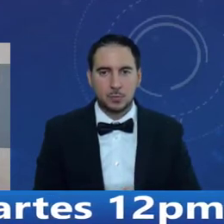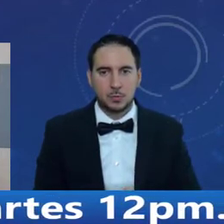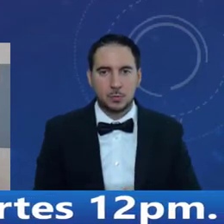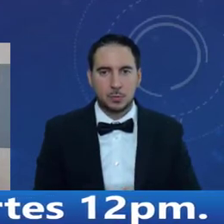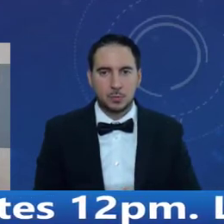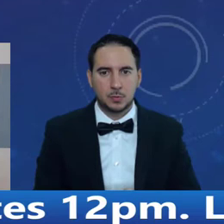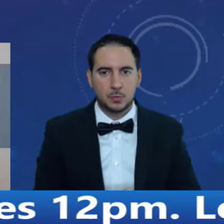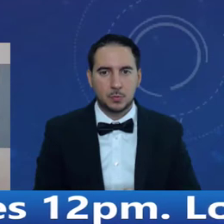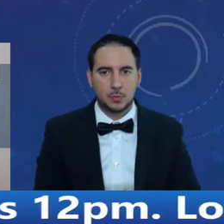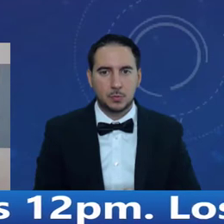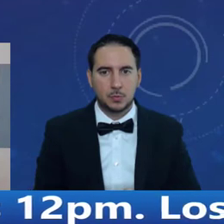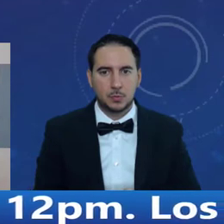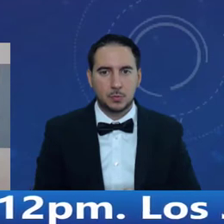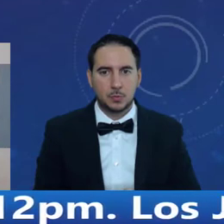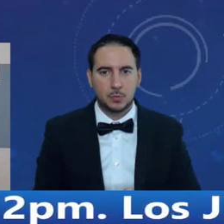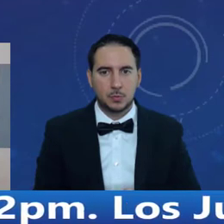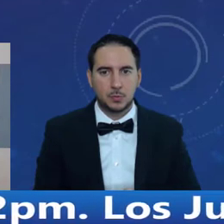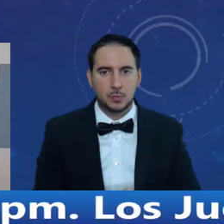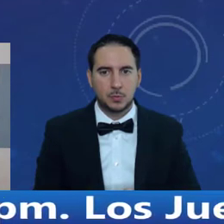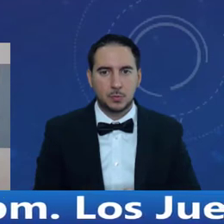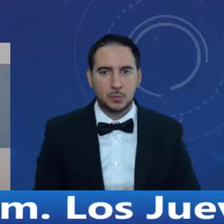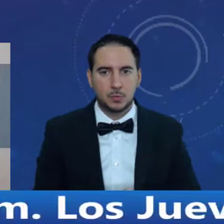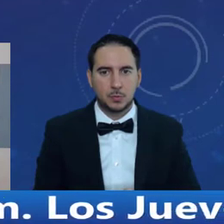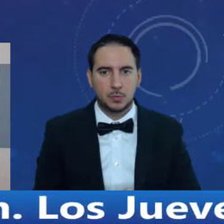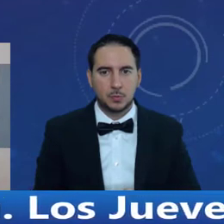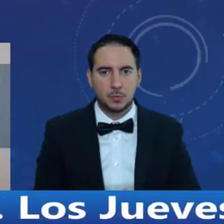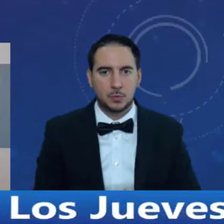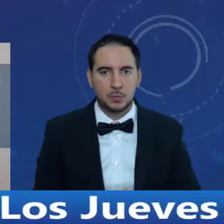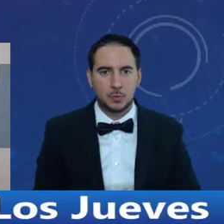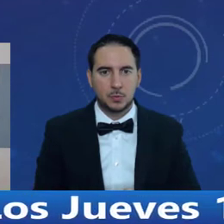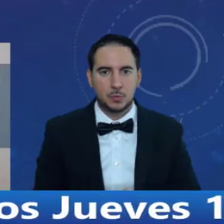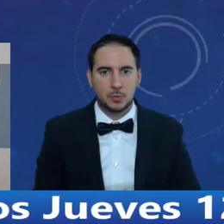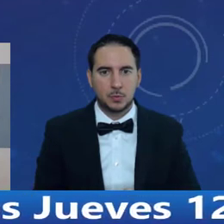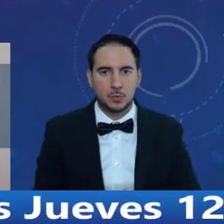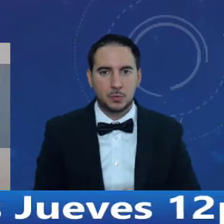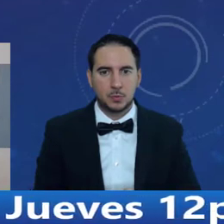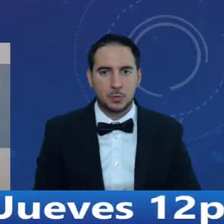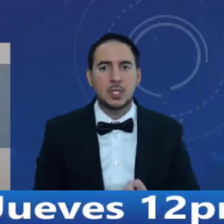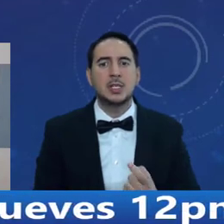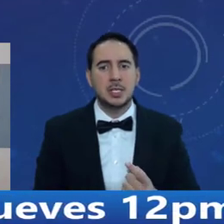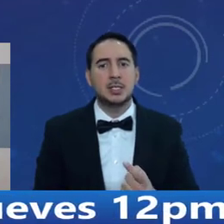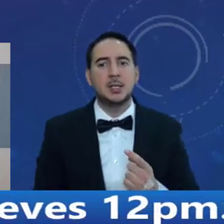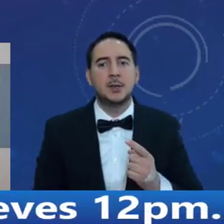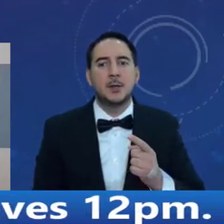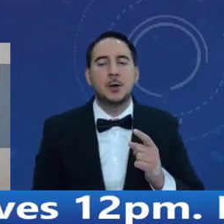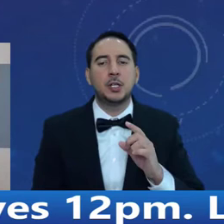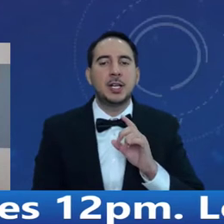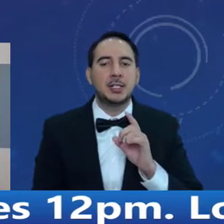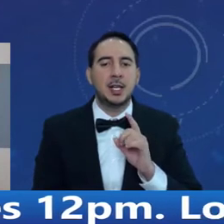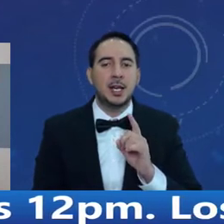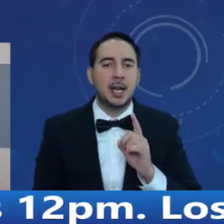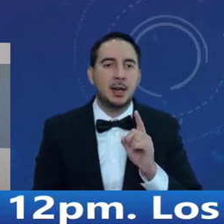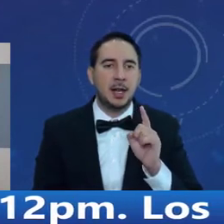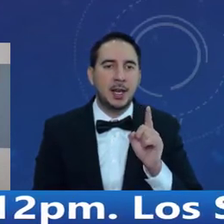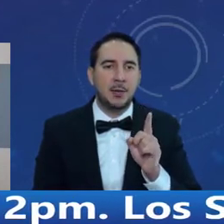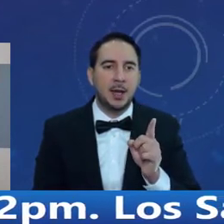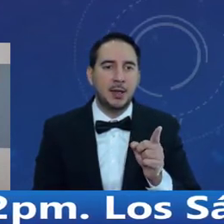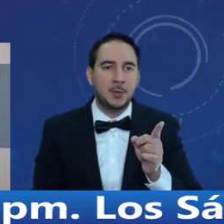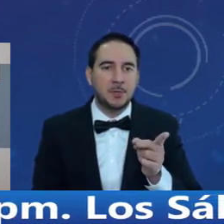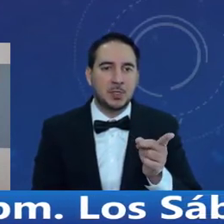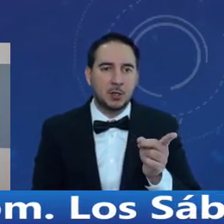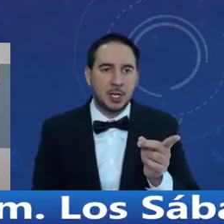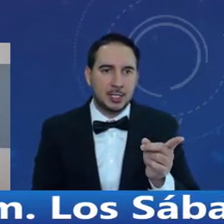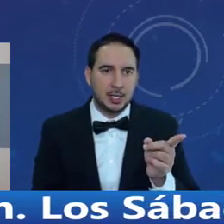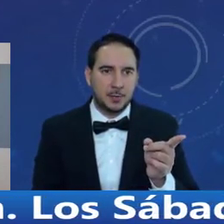vienes en el estado de la lista anterior, no tienes que hacer el de Nevada. Sí, sí, sí. No tienes que hacer el general, el de